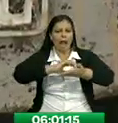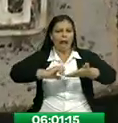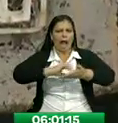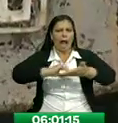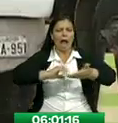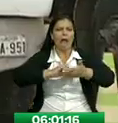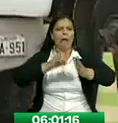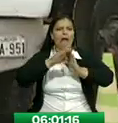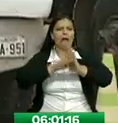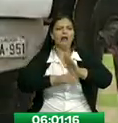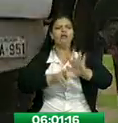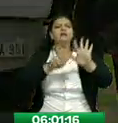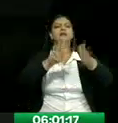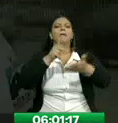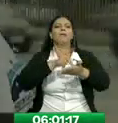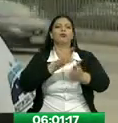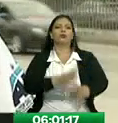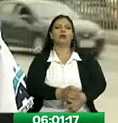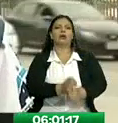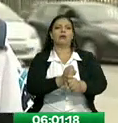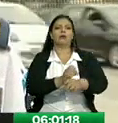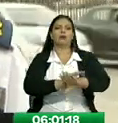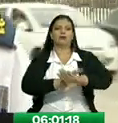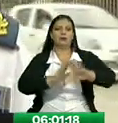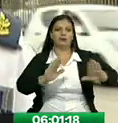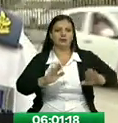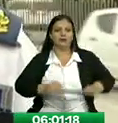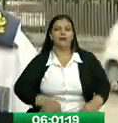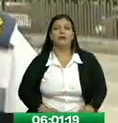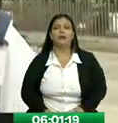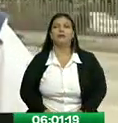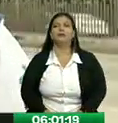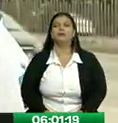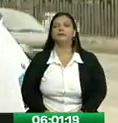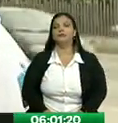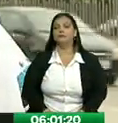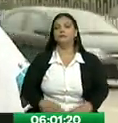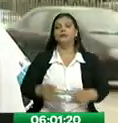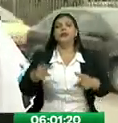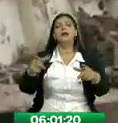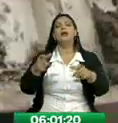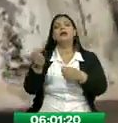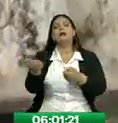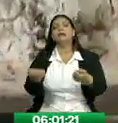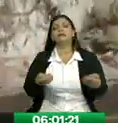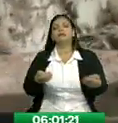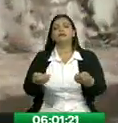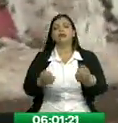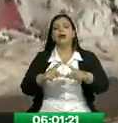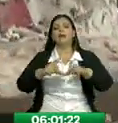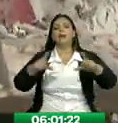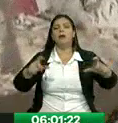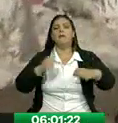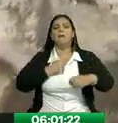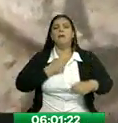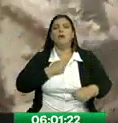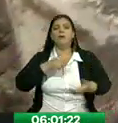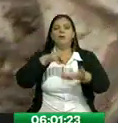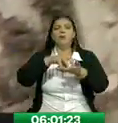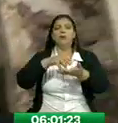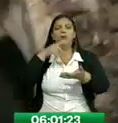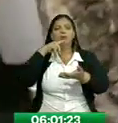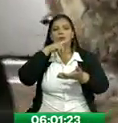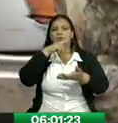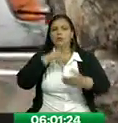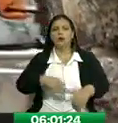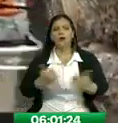revisiones y procedencia del automotor. El vehículo tiene placa de la provincia de Sucumbía. La última revisión que ha hecho, que es en el 2018,